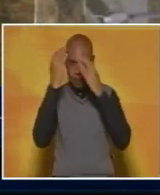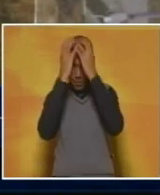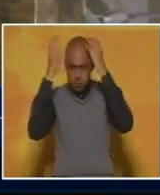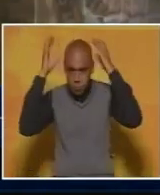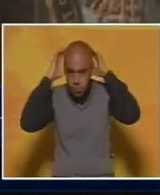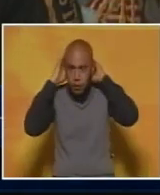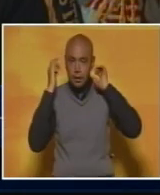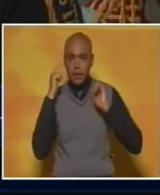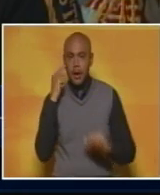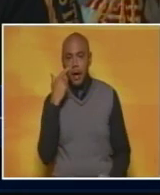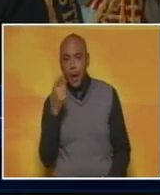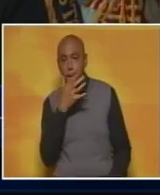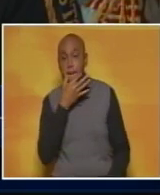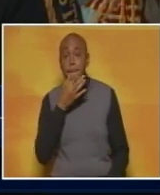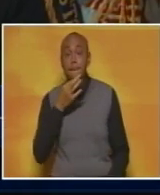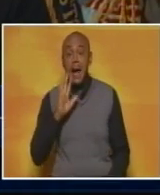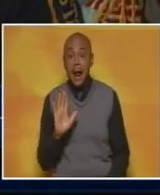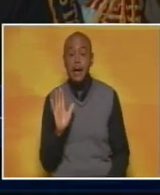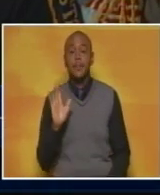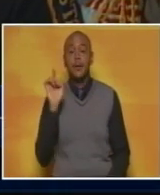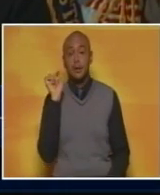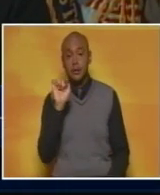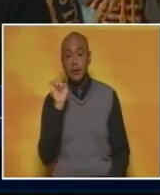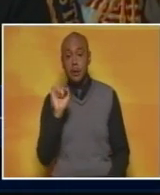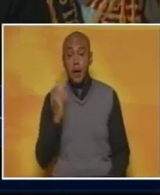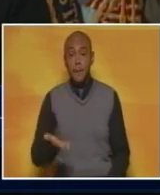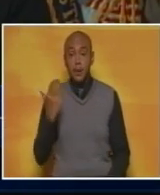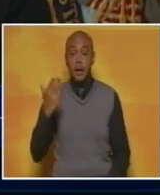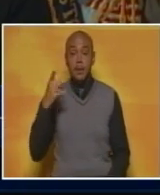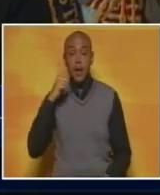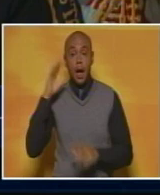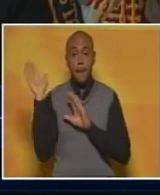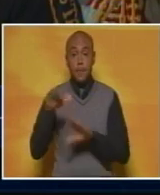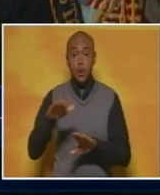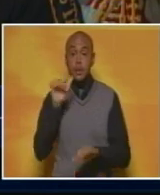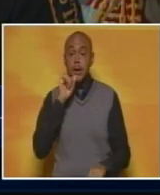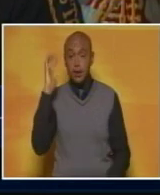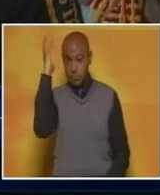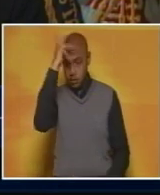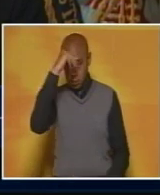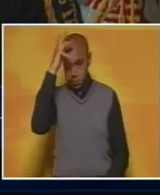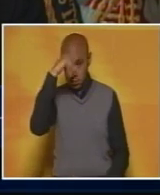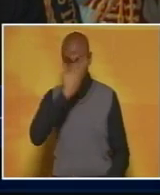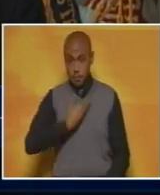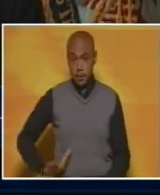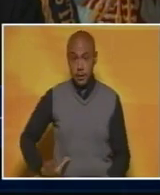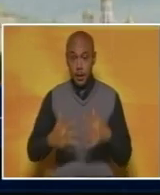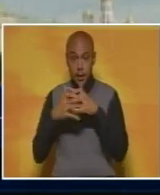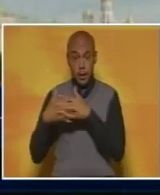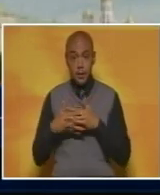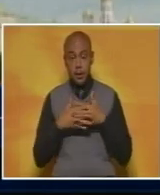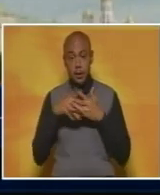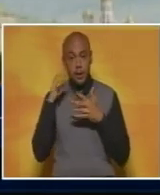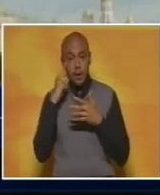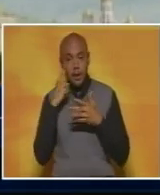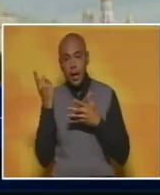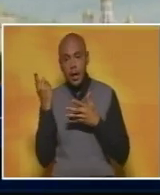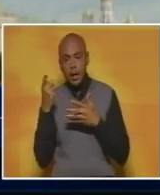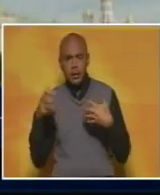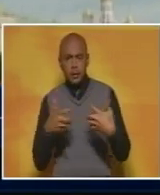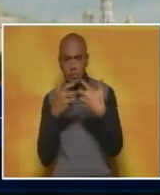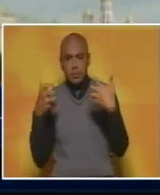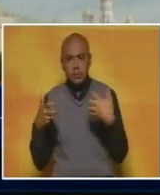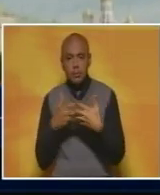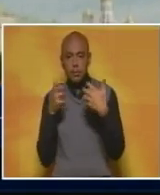al-Baghdadi, esto sería un importante aporte del presidente de Estados Unidos Donald Trump a la lucha contra el terrorismo